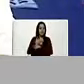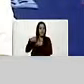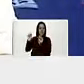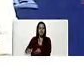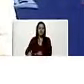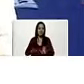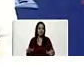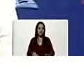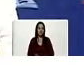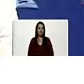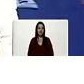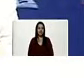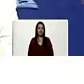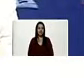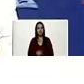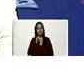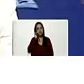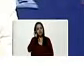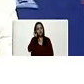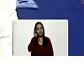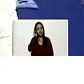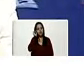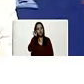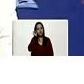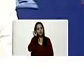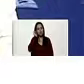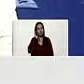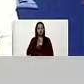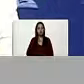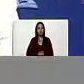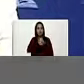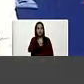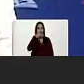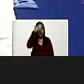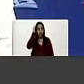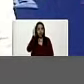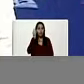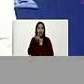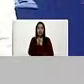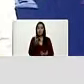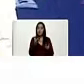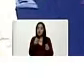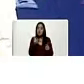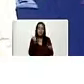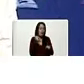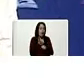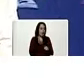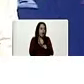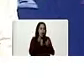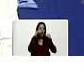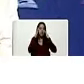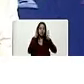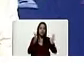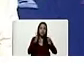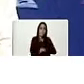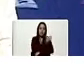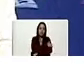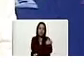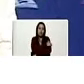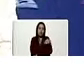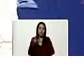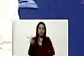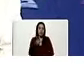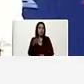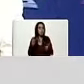bueno jorge tiene mucho trabajo como psiquiatra atendiendo a la oposición venezolana y eso es mucho